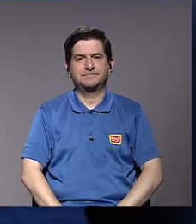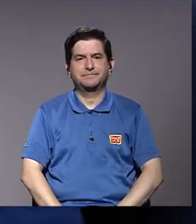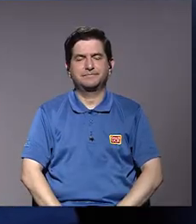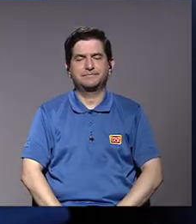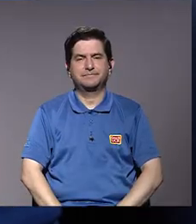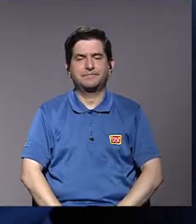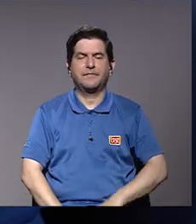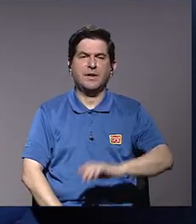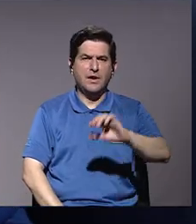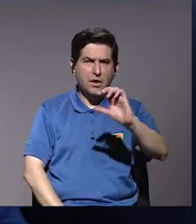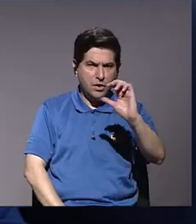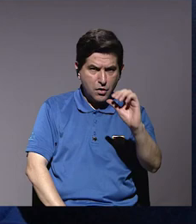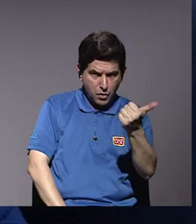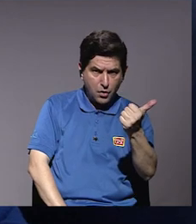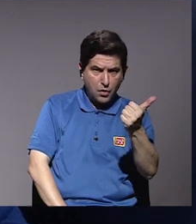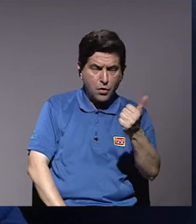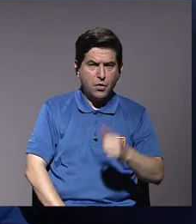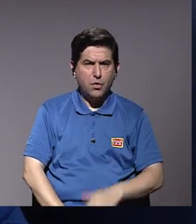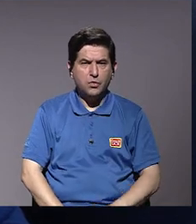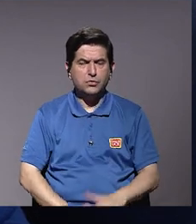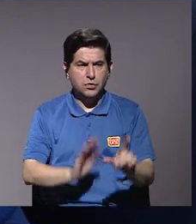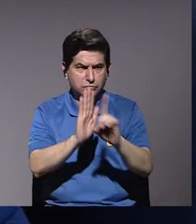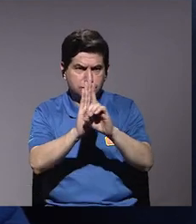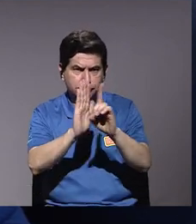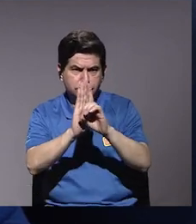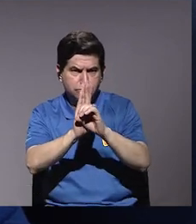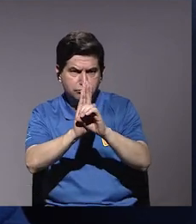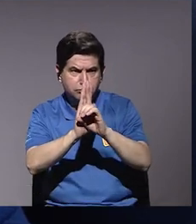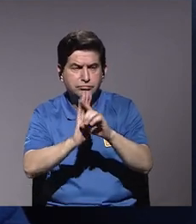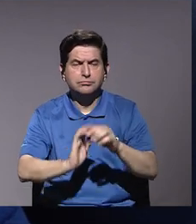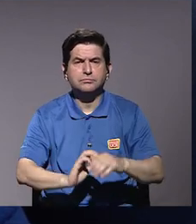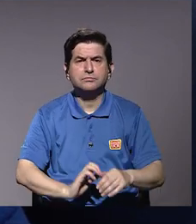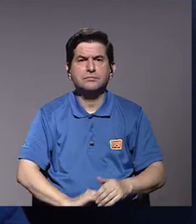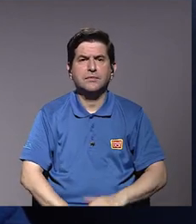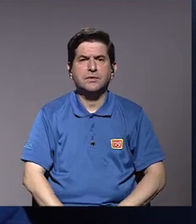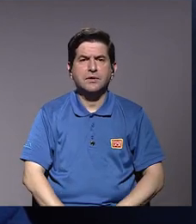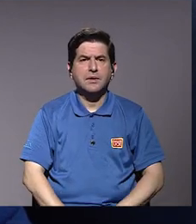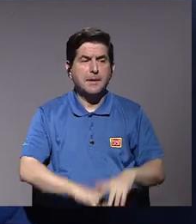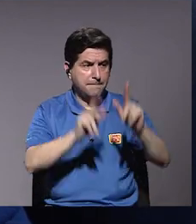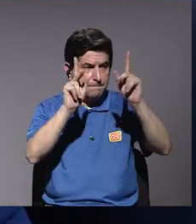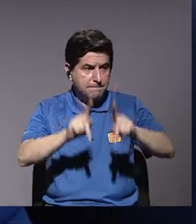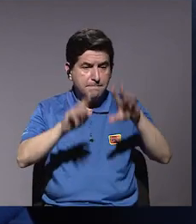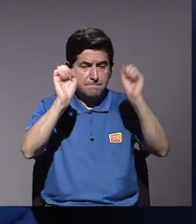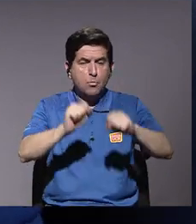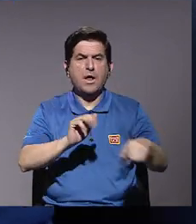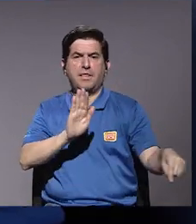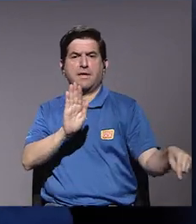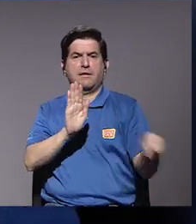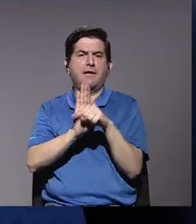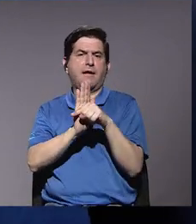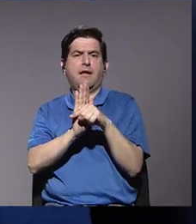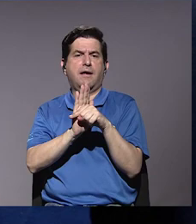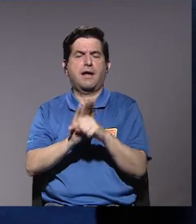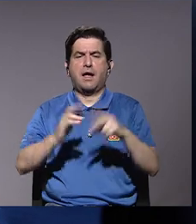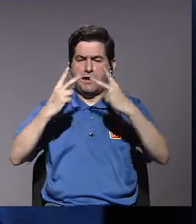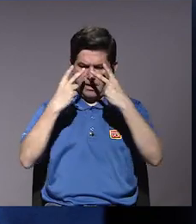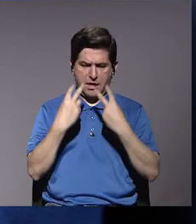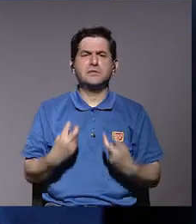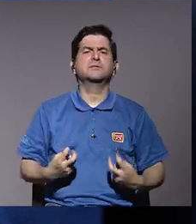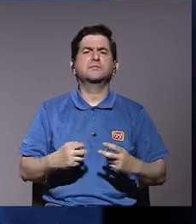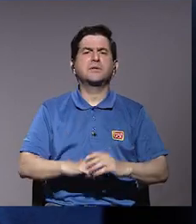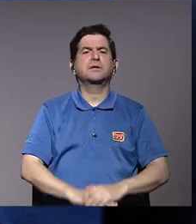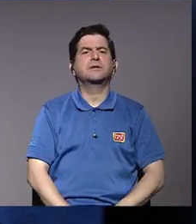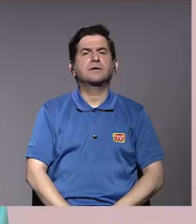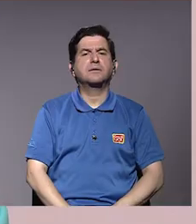Okay, ahí estoy, bueno, otro de los derechos es que las personas se pueden negar a que los